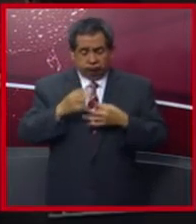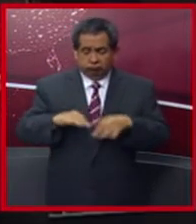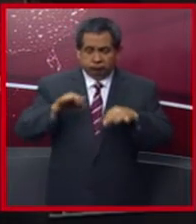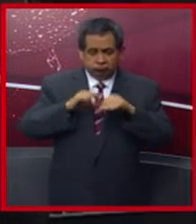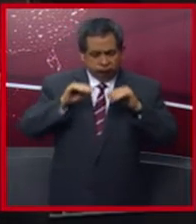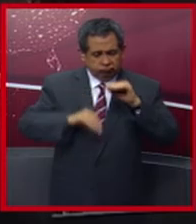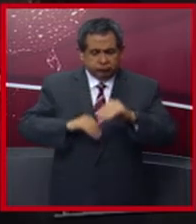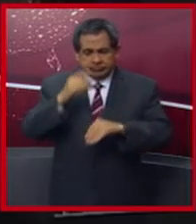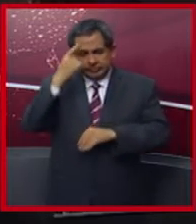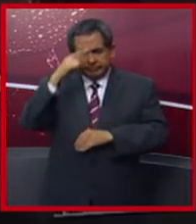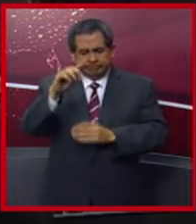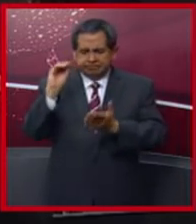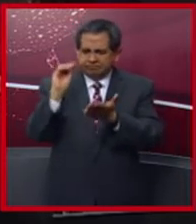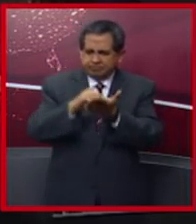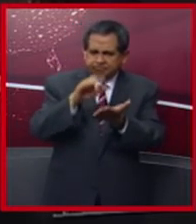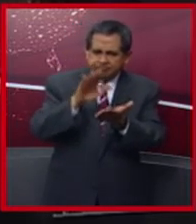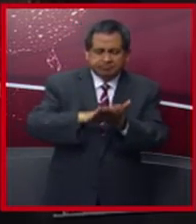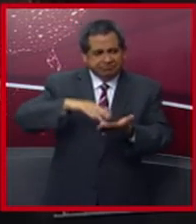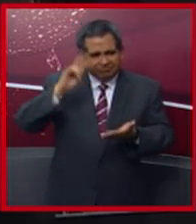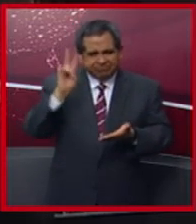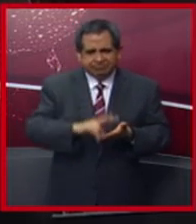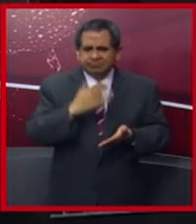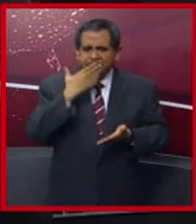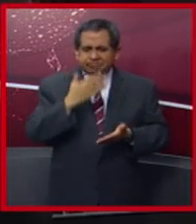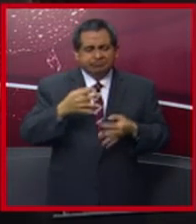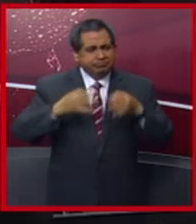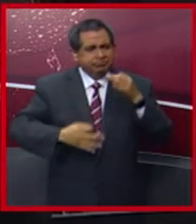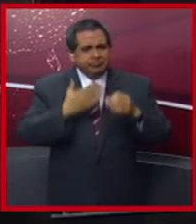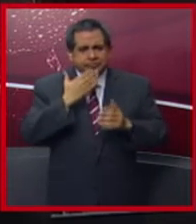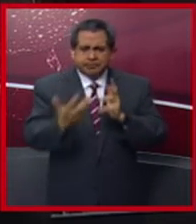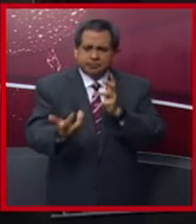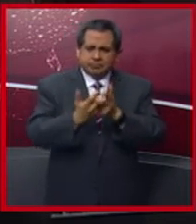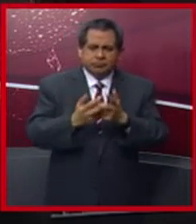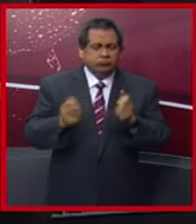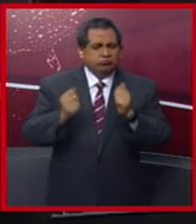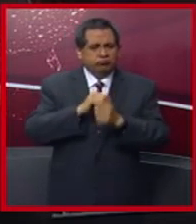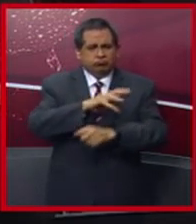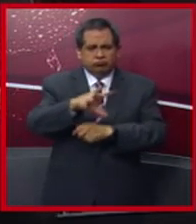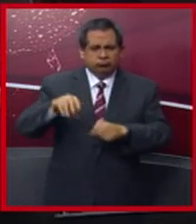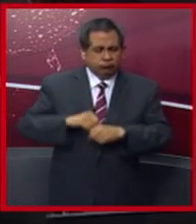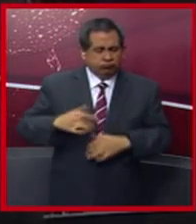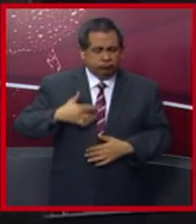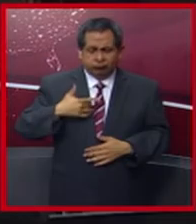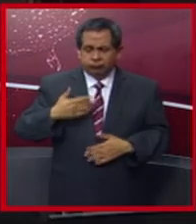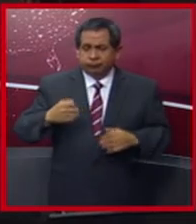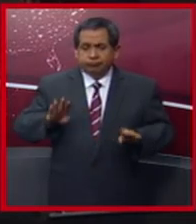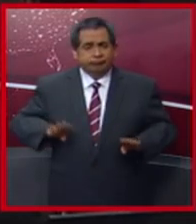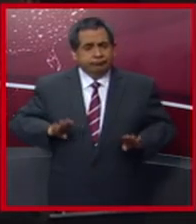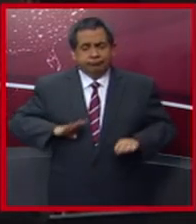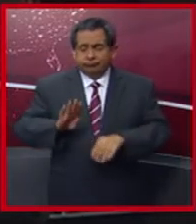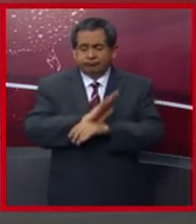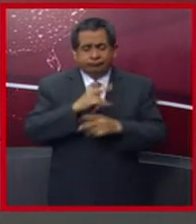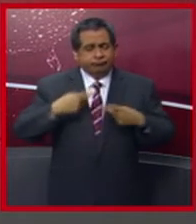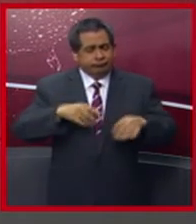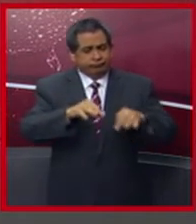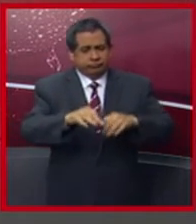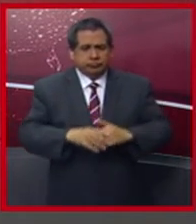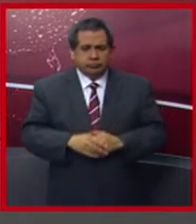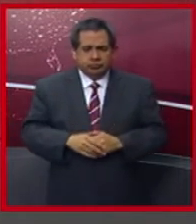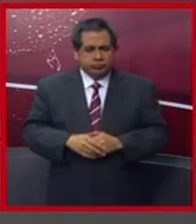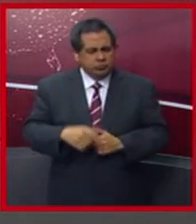que permita plasmar la realidad jurídica laboral con una plena conciencia del beneficio de los trabajadores y del empresario. Usted,